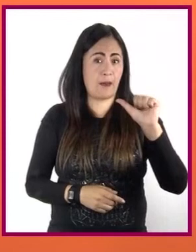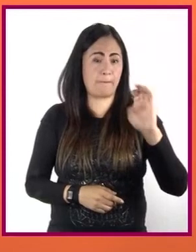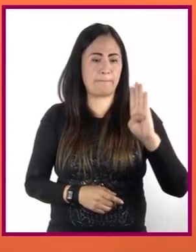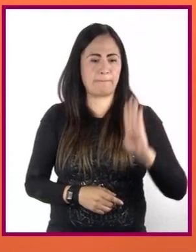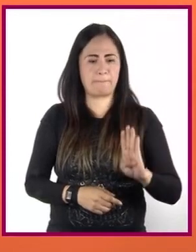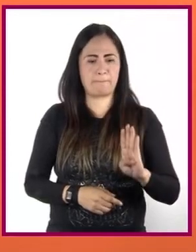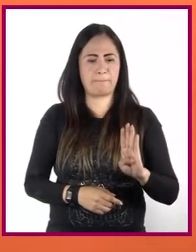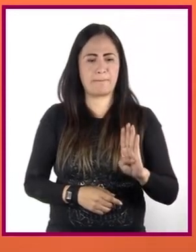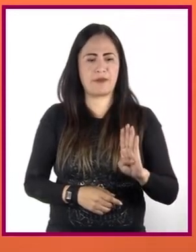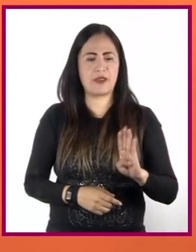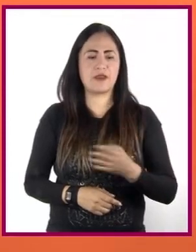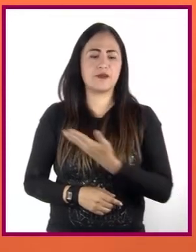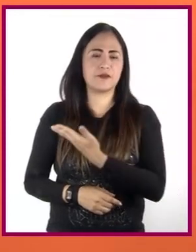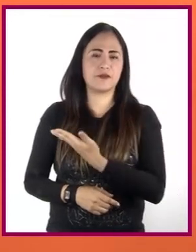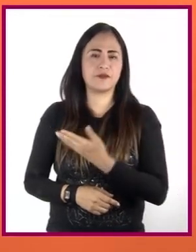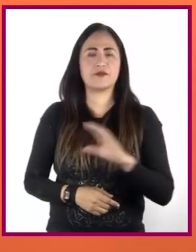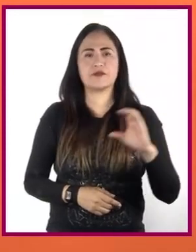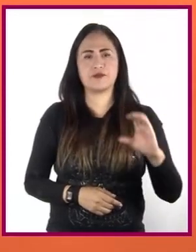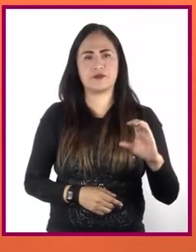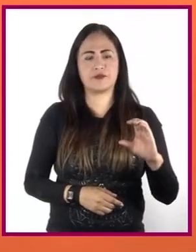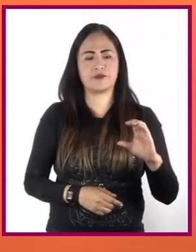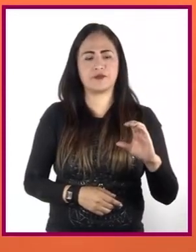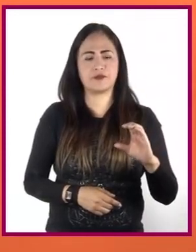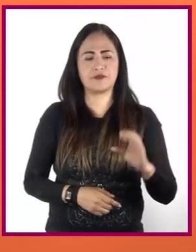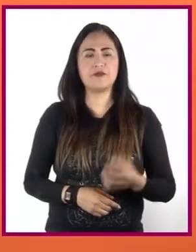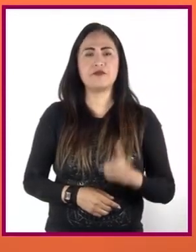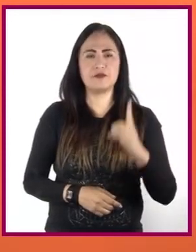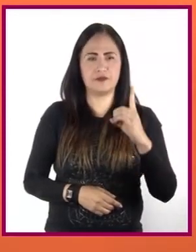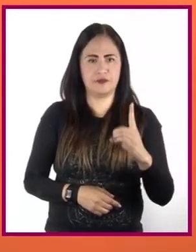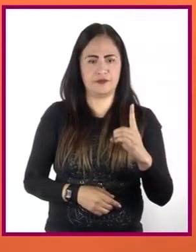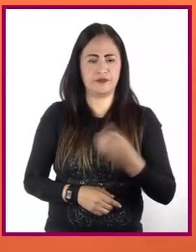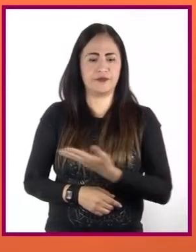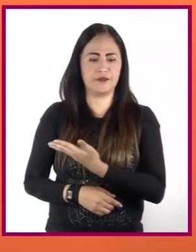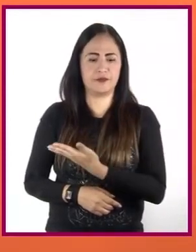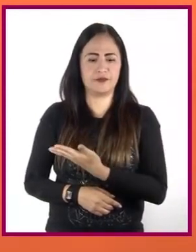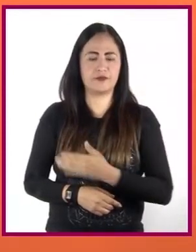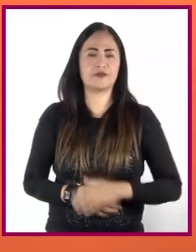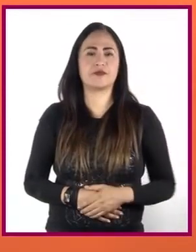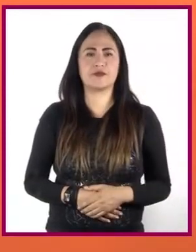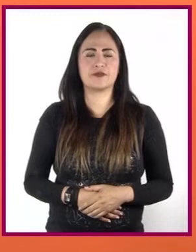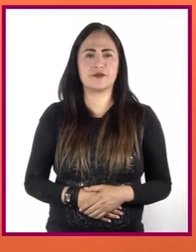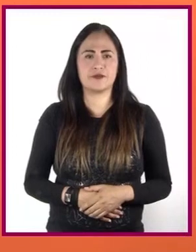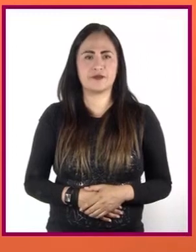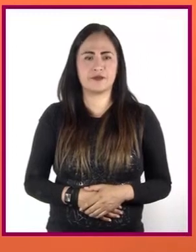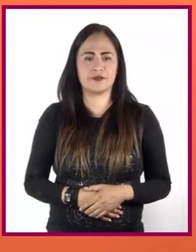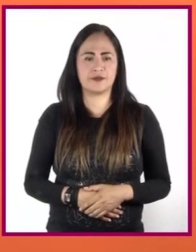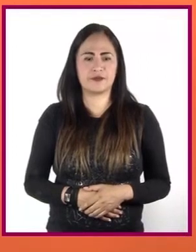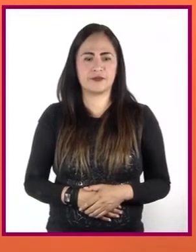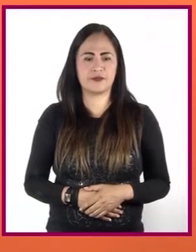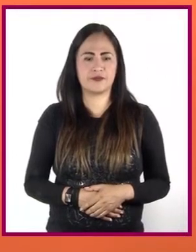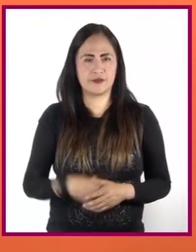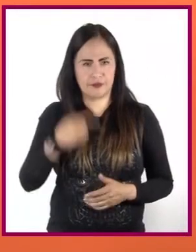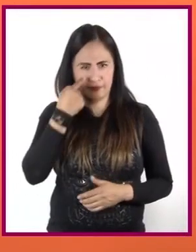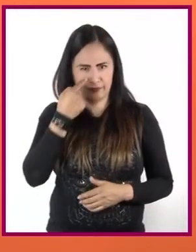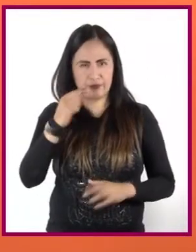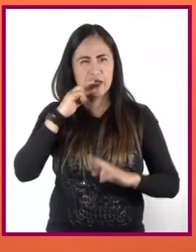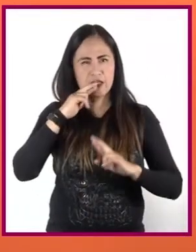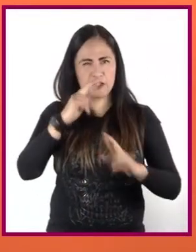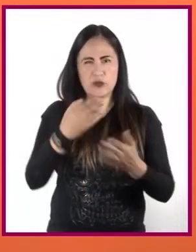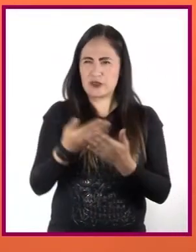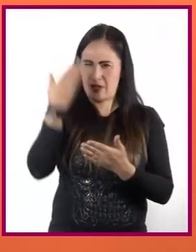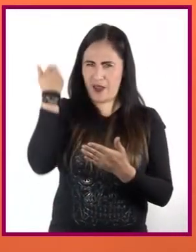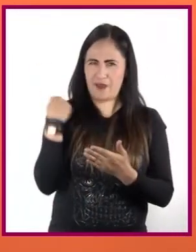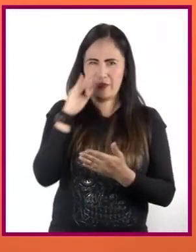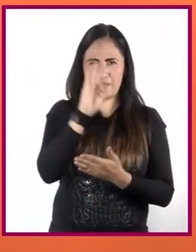B. Carolina y Rodrigo. C. Carolina y Ricardo. D. Carolina y Juan. Tomemos los resultados de la